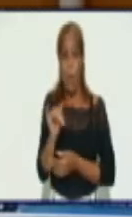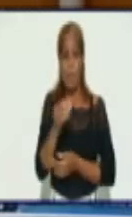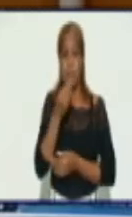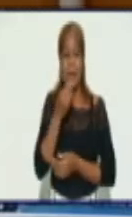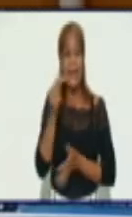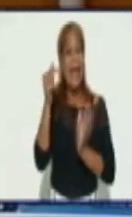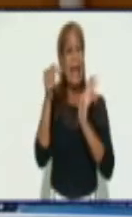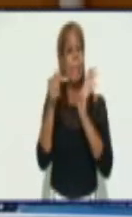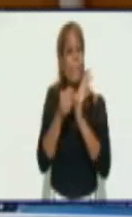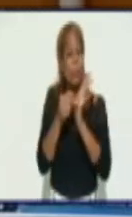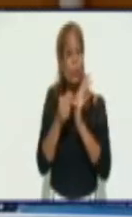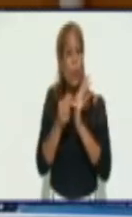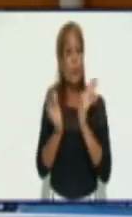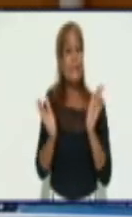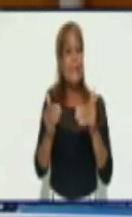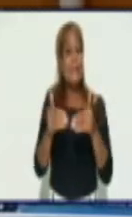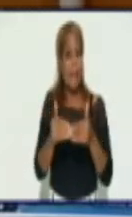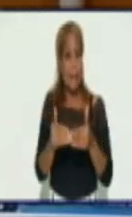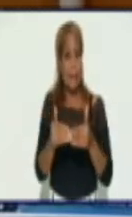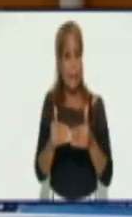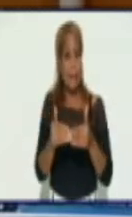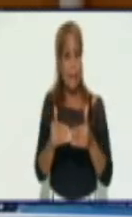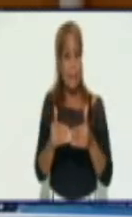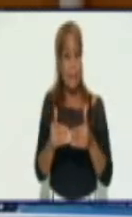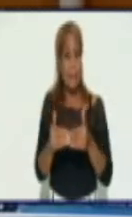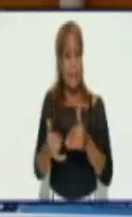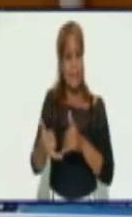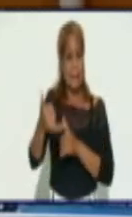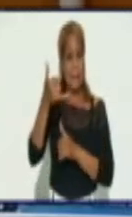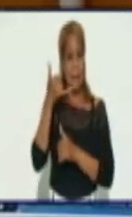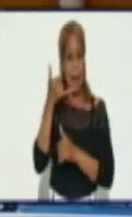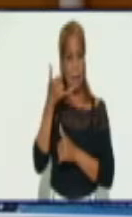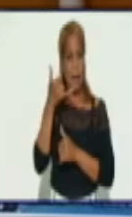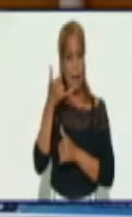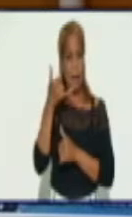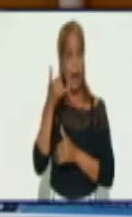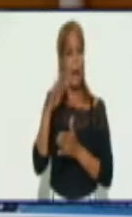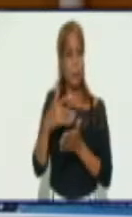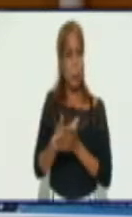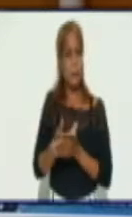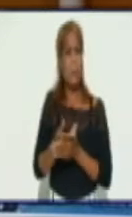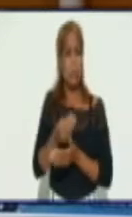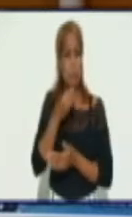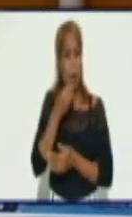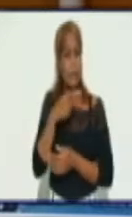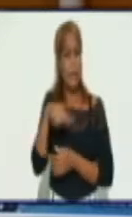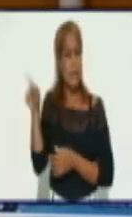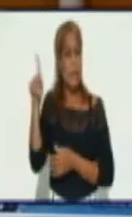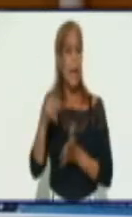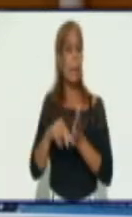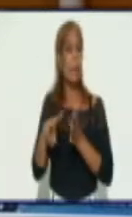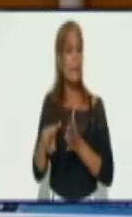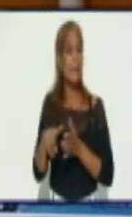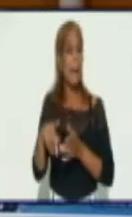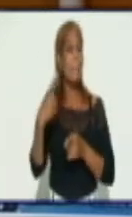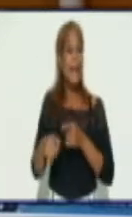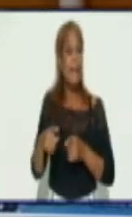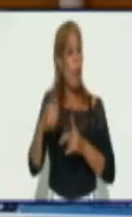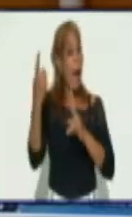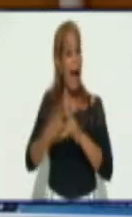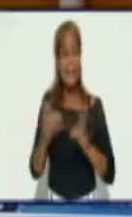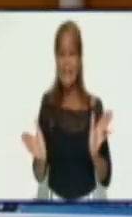diga no que no va a salir y se consulte la provincia y se considera que si facultades tiene para ello la provincia pero no excediendo hay que cerrar